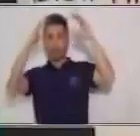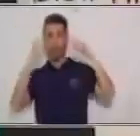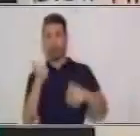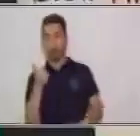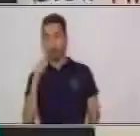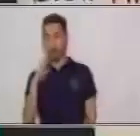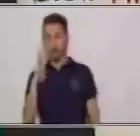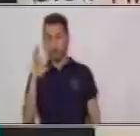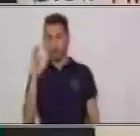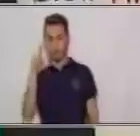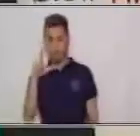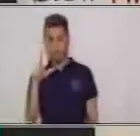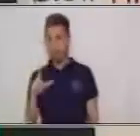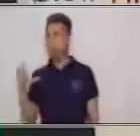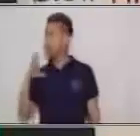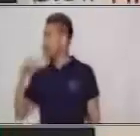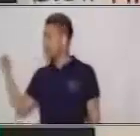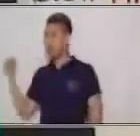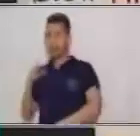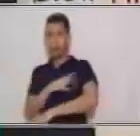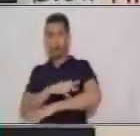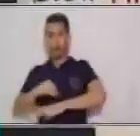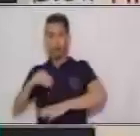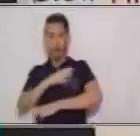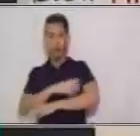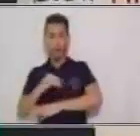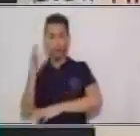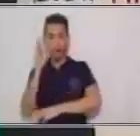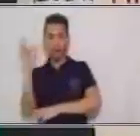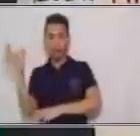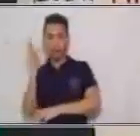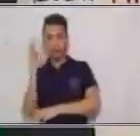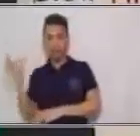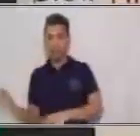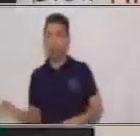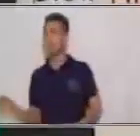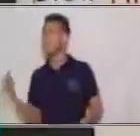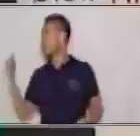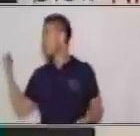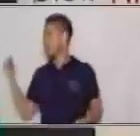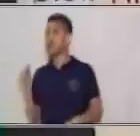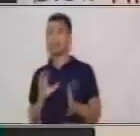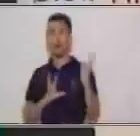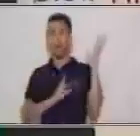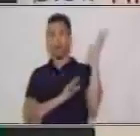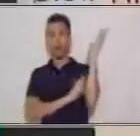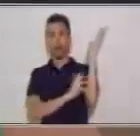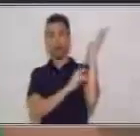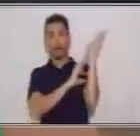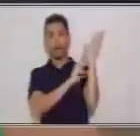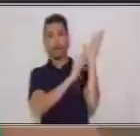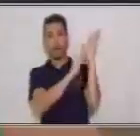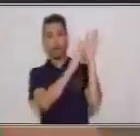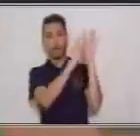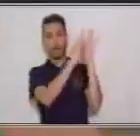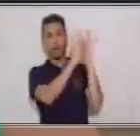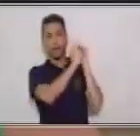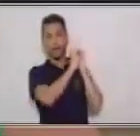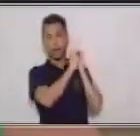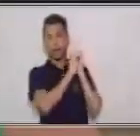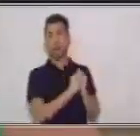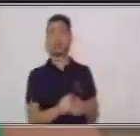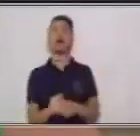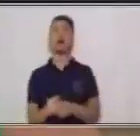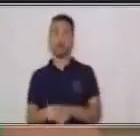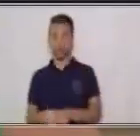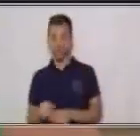imagen de un gato, una araña que está por acá y un elote, ¿sí? ¿Escuchaste lo que te